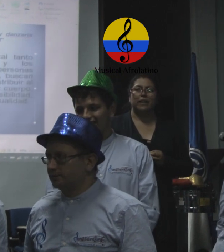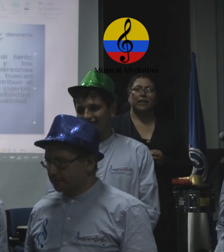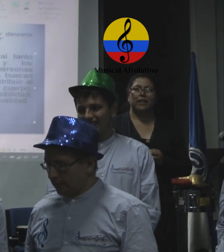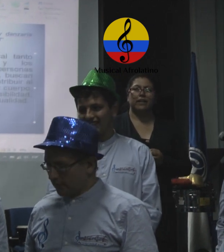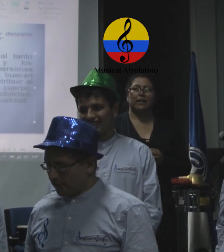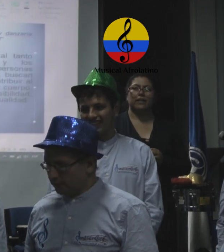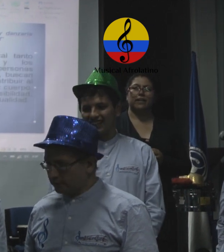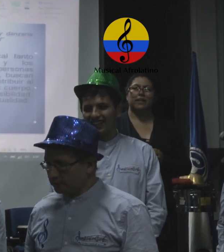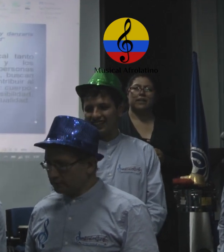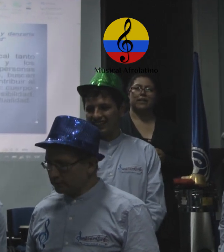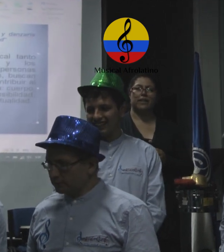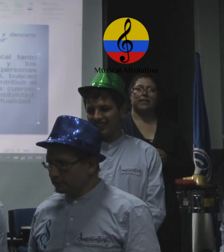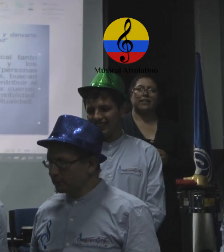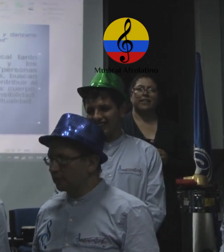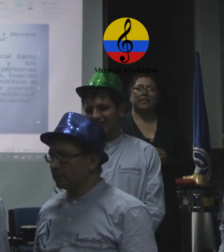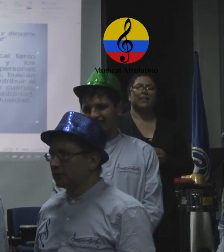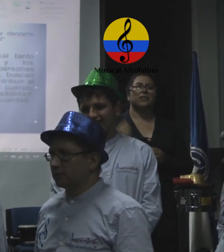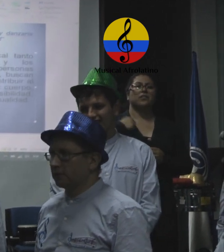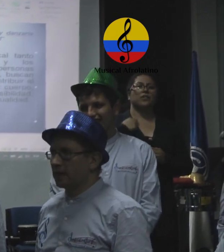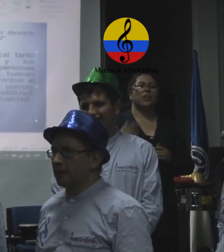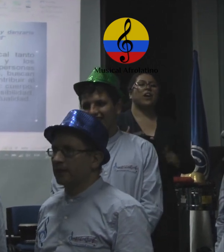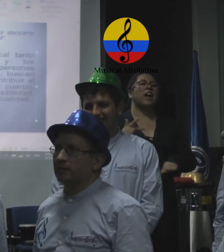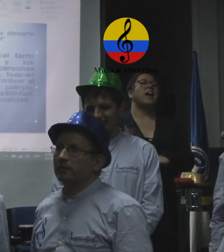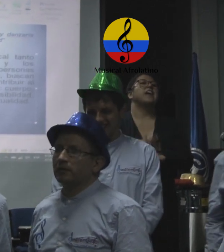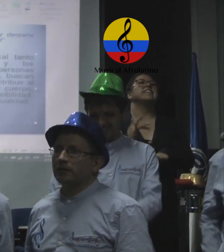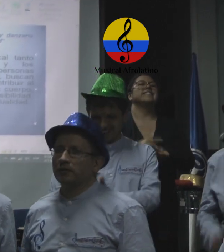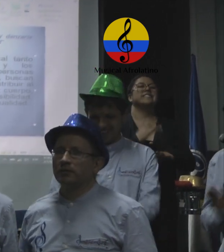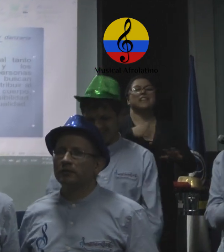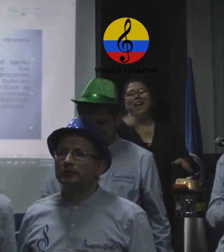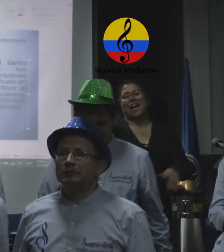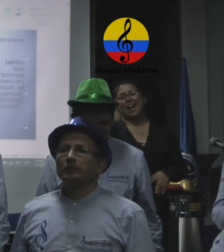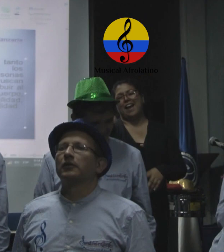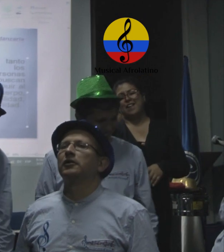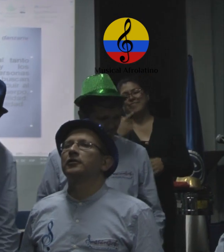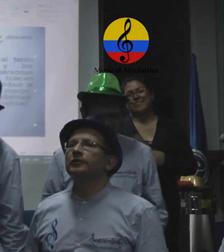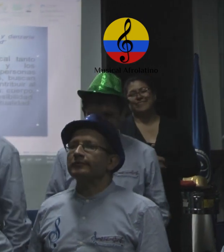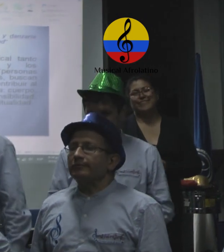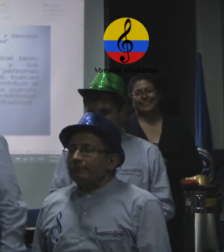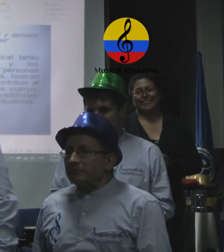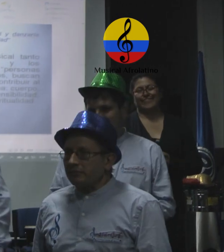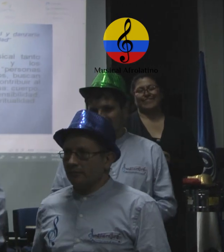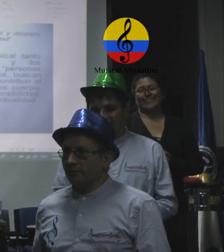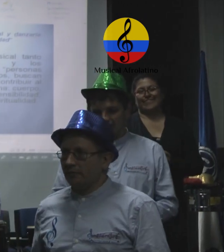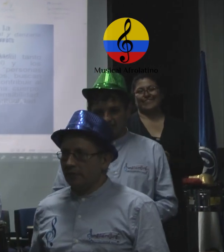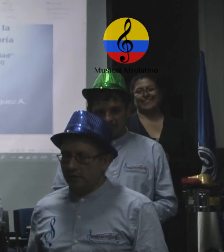animo con mi sonrisa, diga. Y animo a la gente.